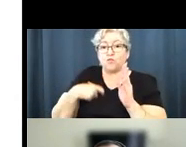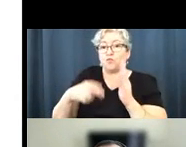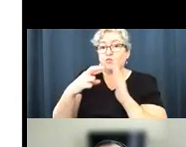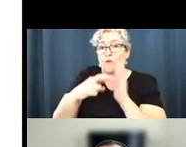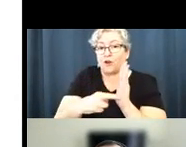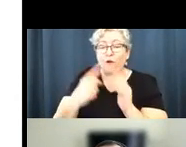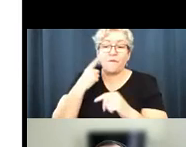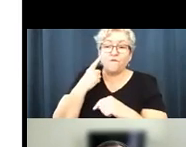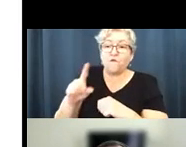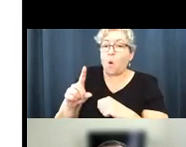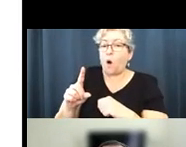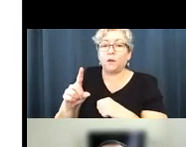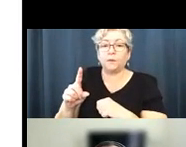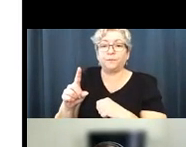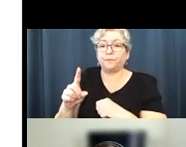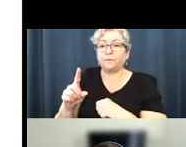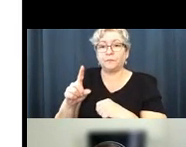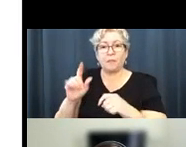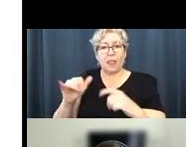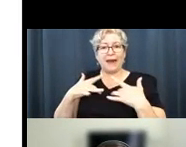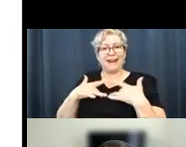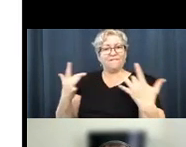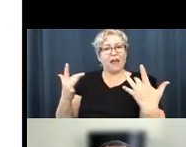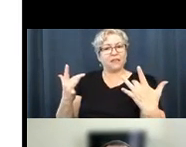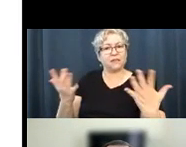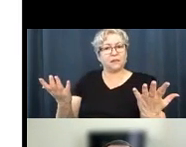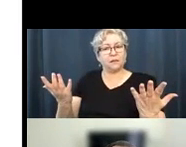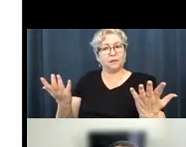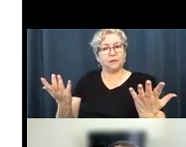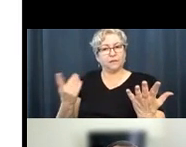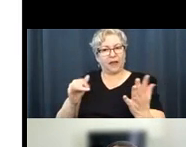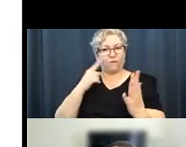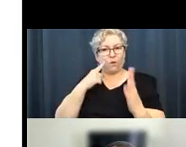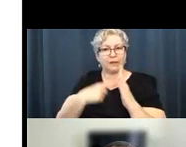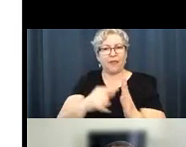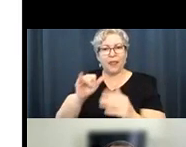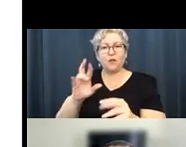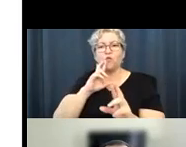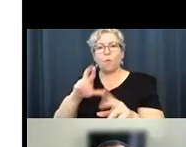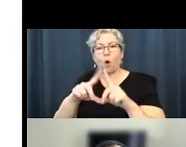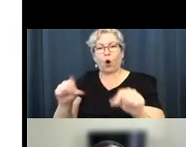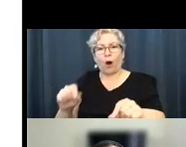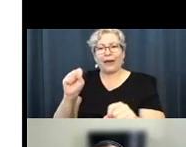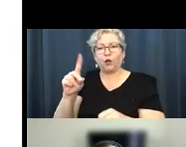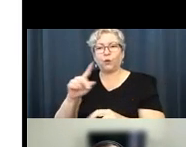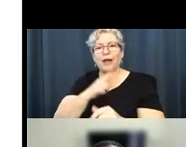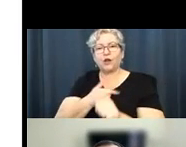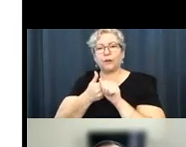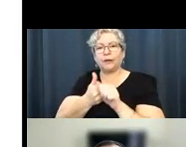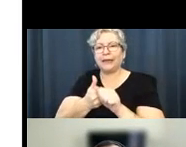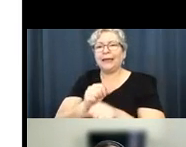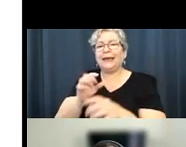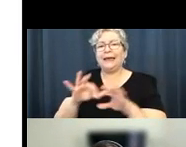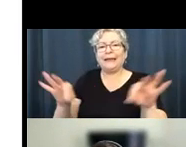¿Alguien verdaderamente se puede registrar en su sitio para un evento? Y entonces eso es lo que el report card puede hacer.